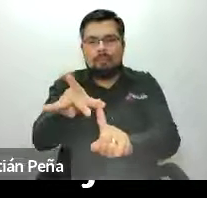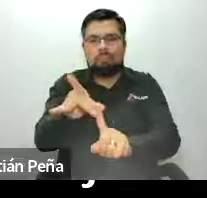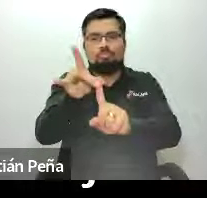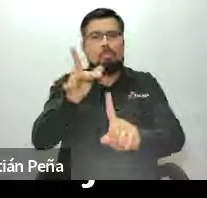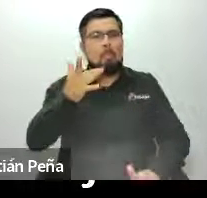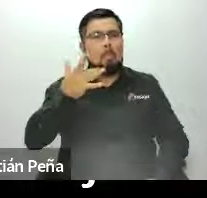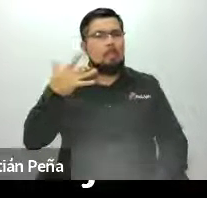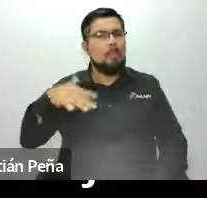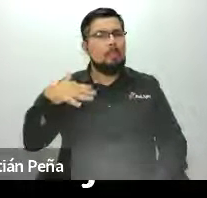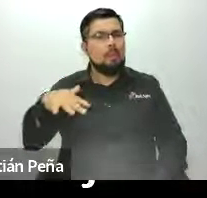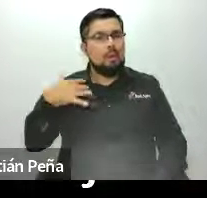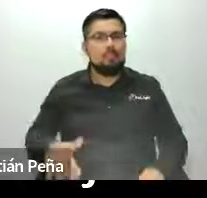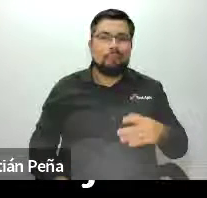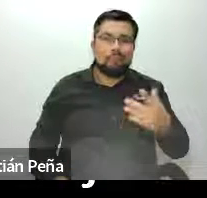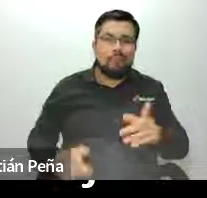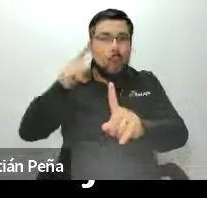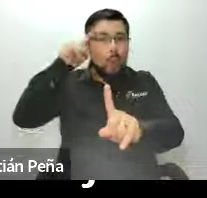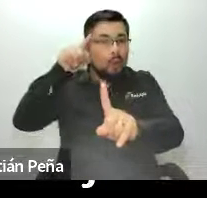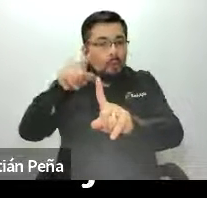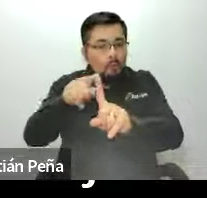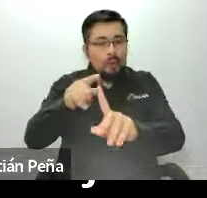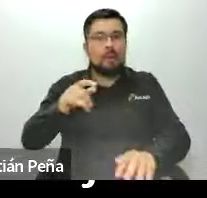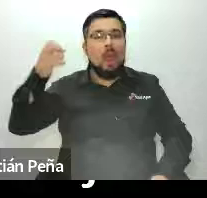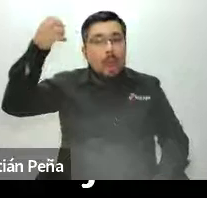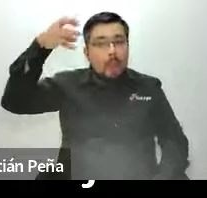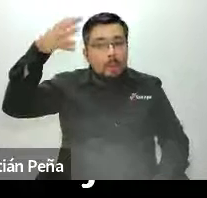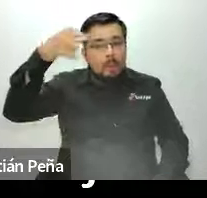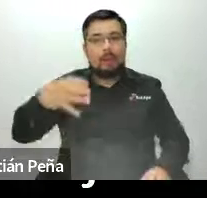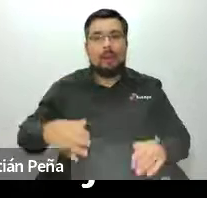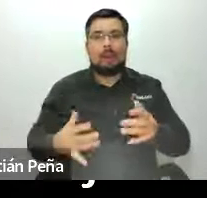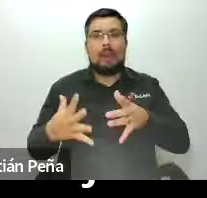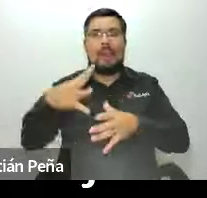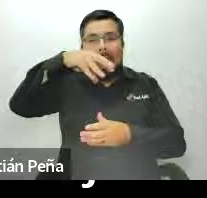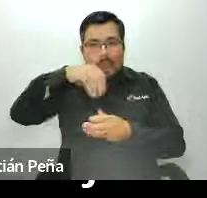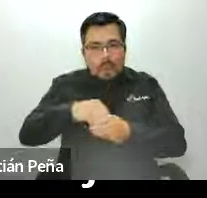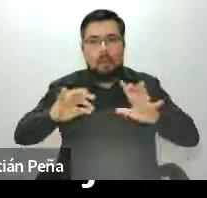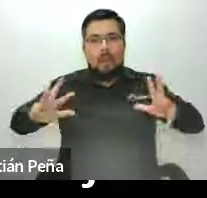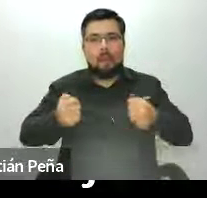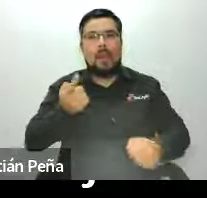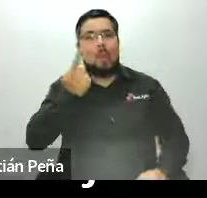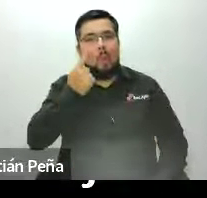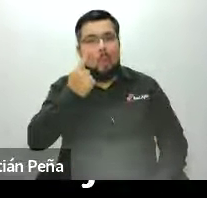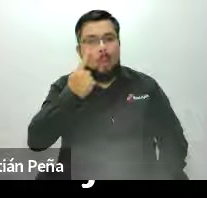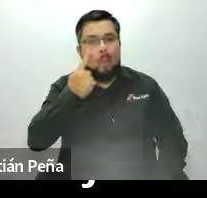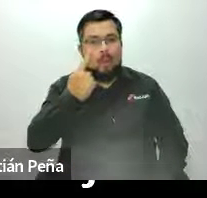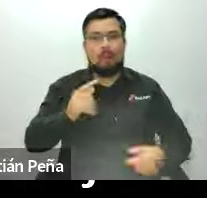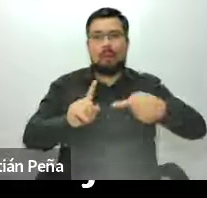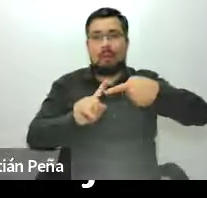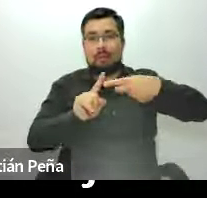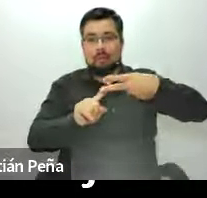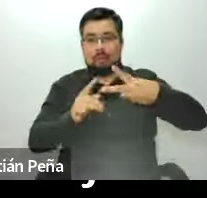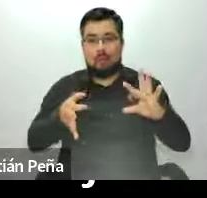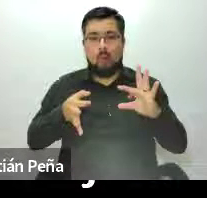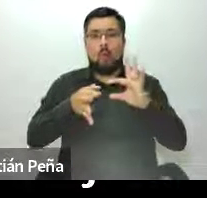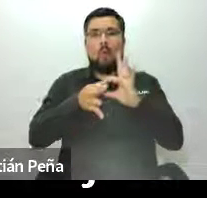aprendizaje que incluya habilidades y conocimientos que en su conjunto permitan el desarrollo de destrezas prácticas, dice, es decir,